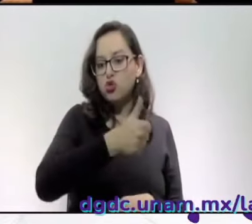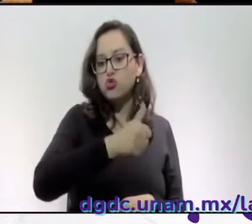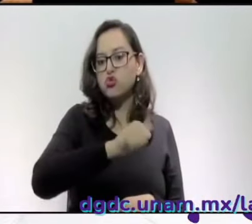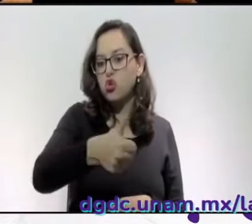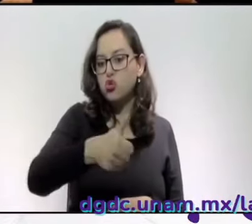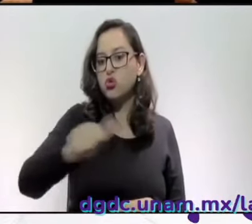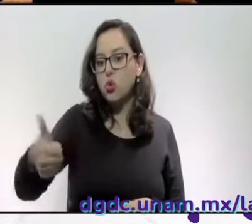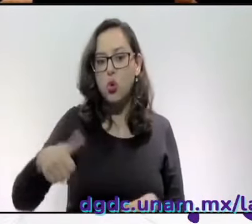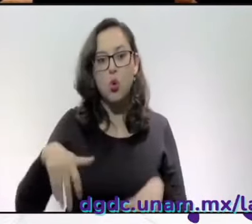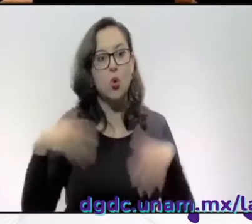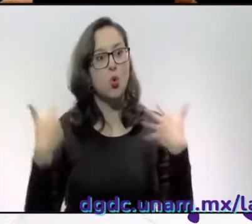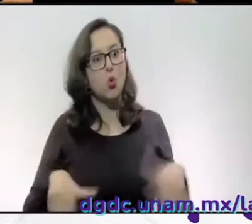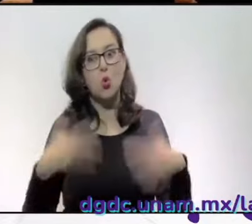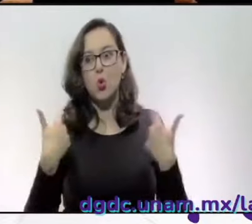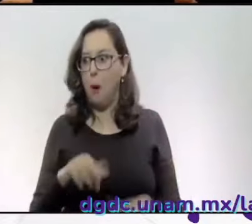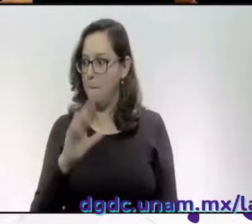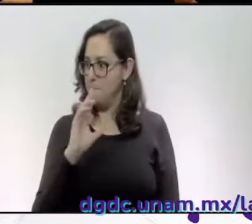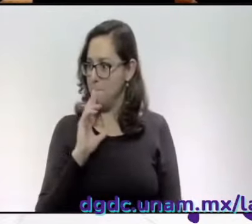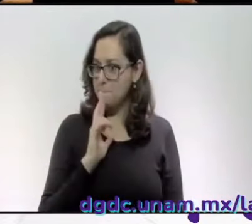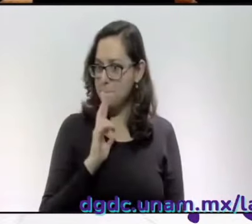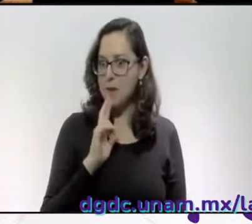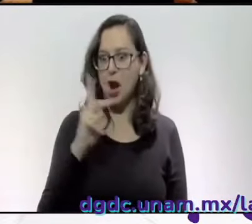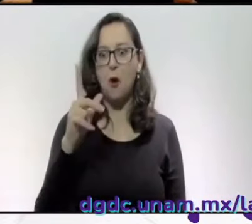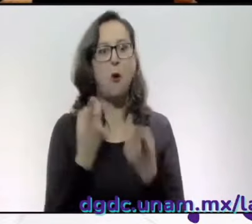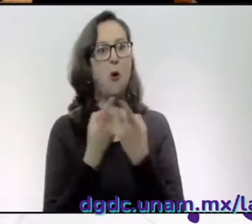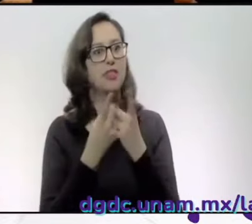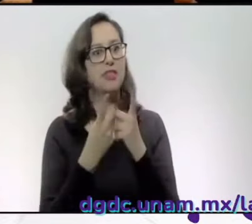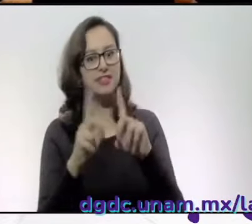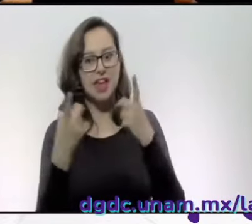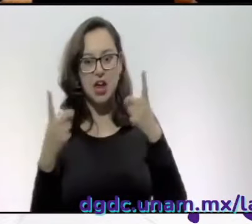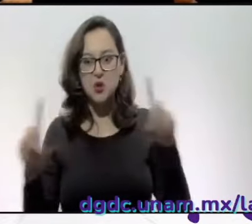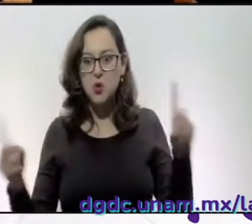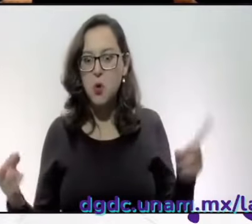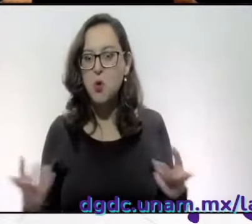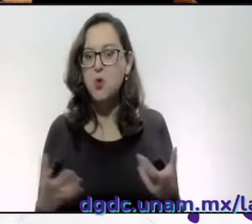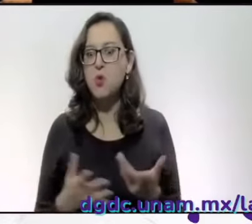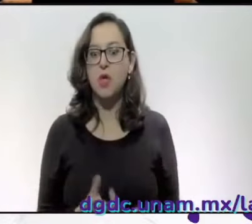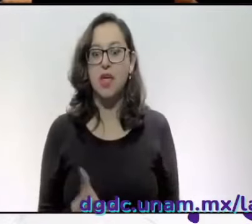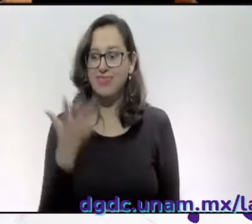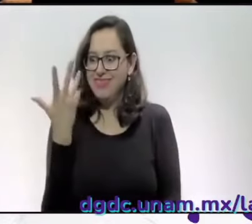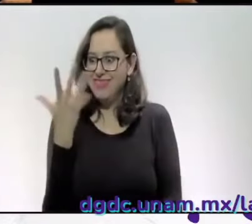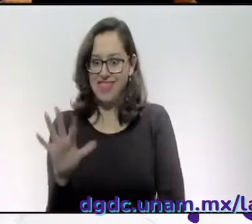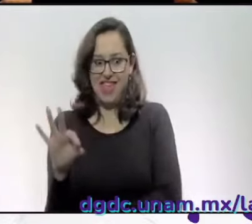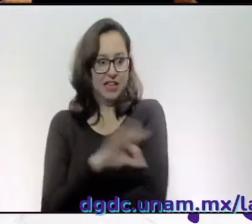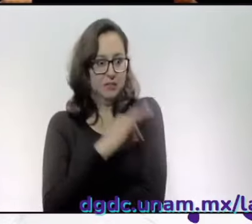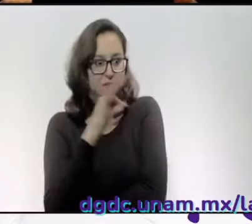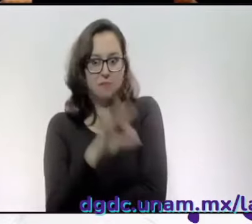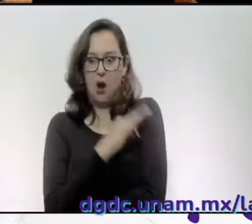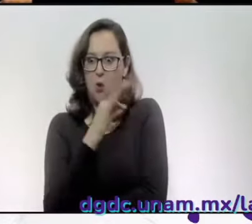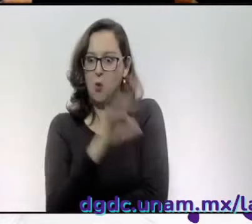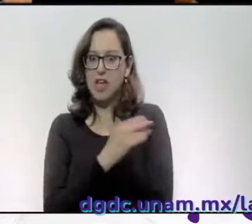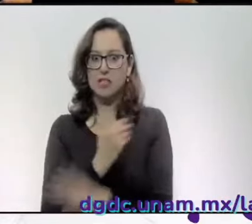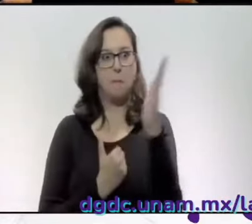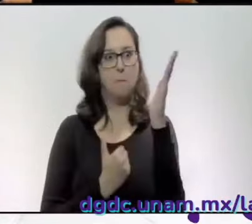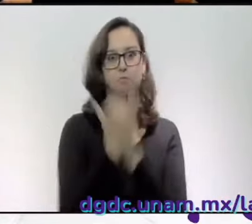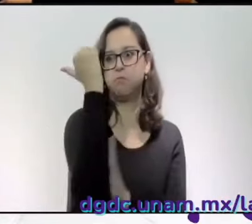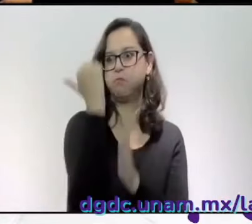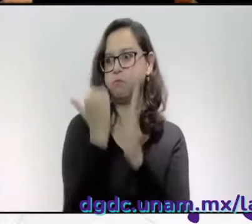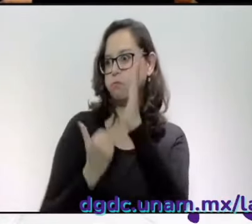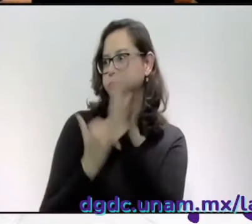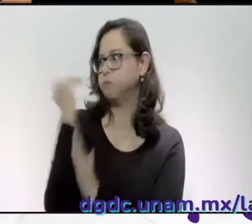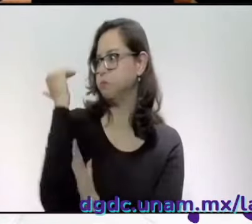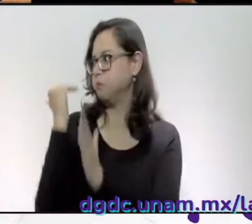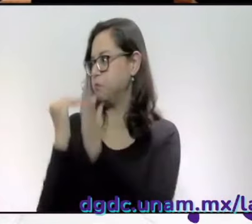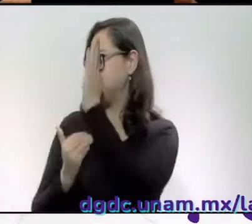ciencia en su mejor papel. Hemos visto un desarrollo de 10, por lo menos 10 vacunas diferentes en el transcurso de 1 año, cuando antes